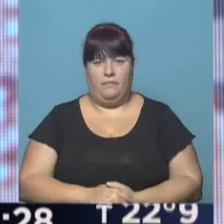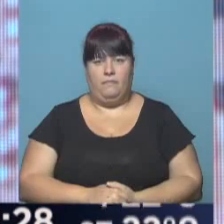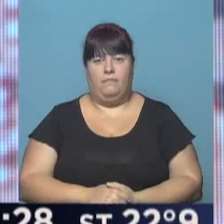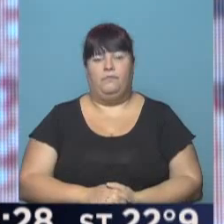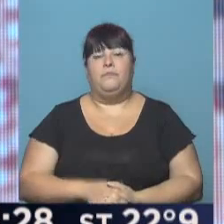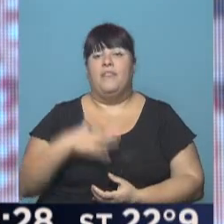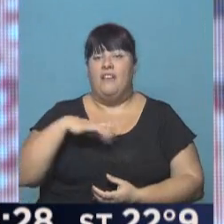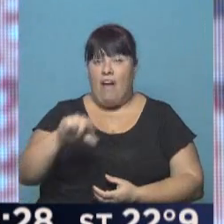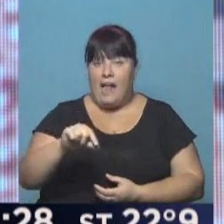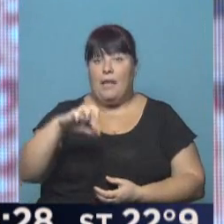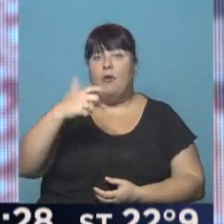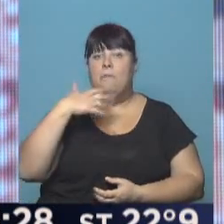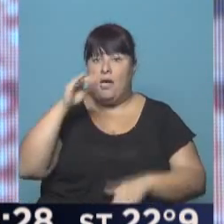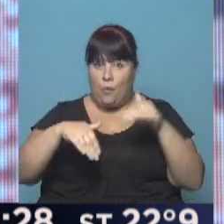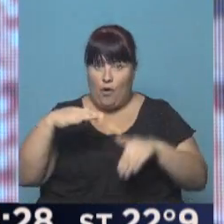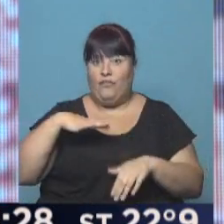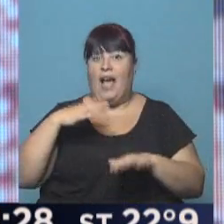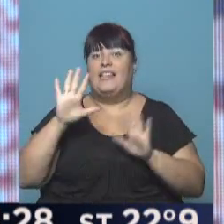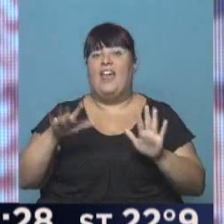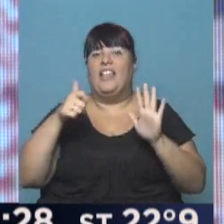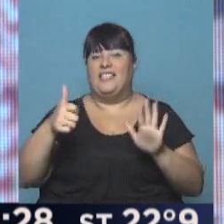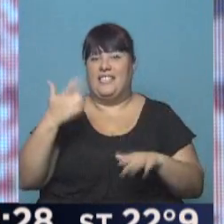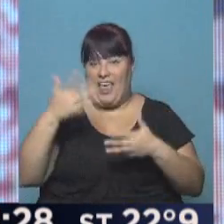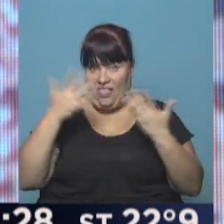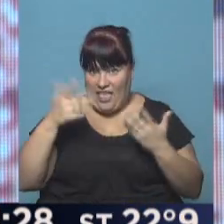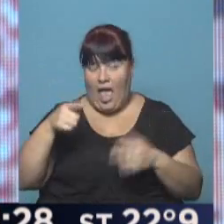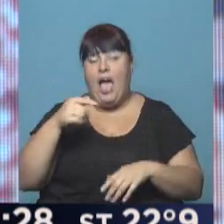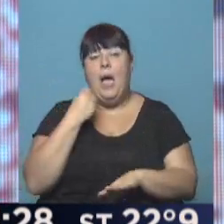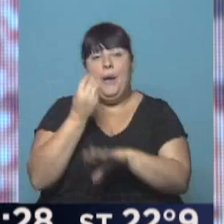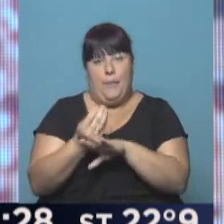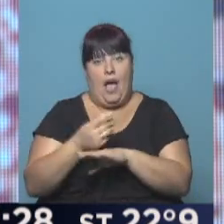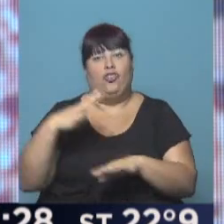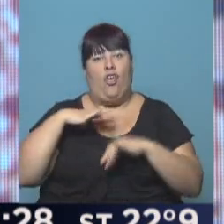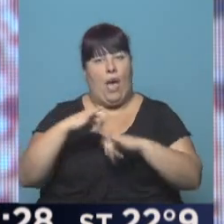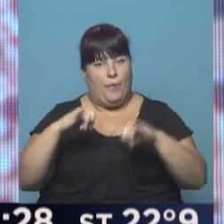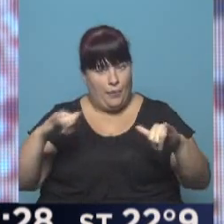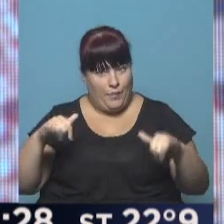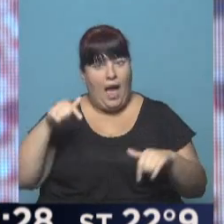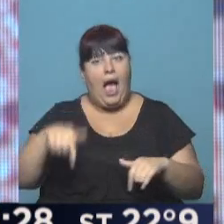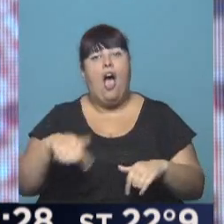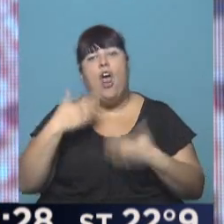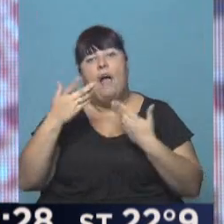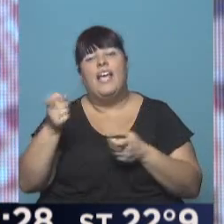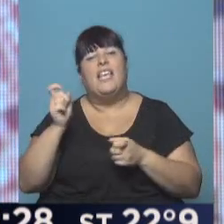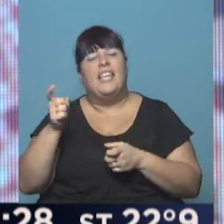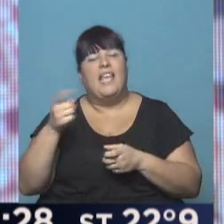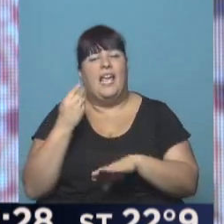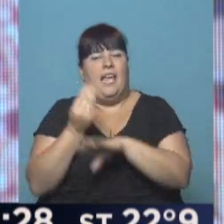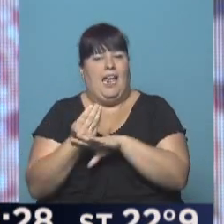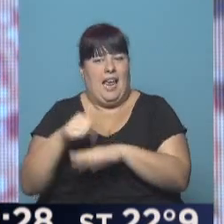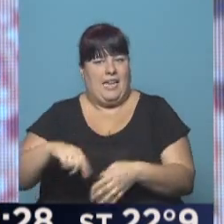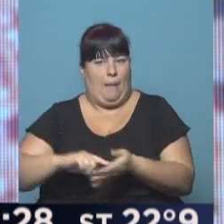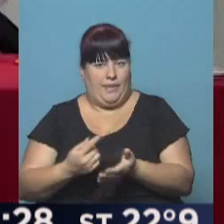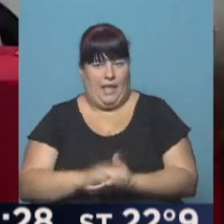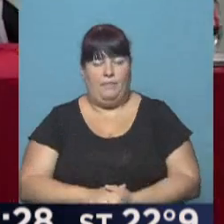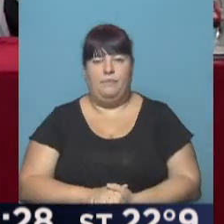cuenta regresiva para las pasos faltan 16 días los precandidatos siguen de campaña ahora nos ocupamos de quienes se postulan aquí en